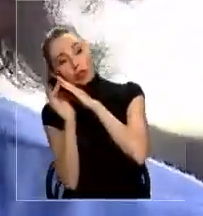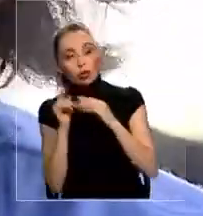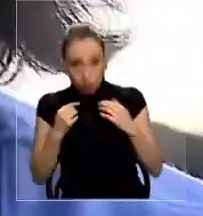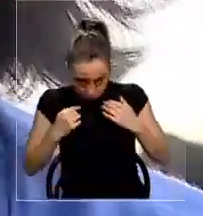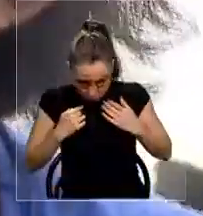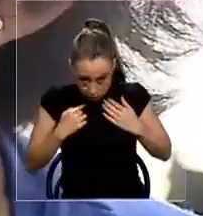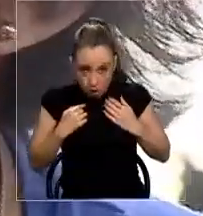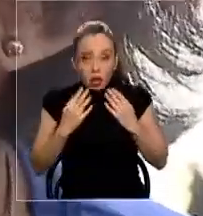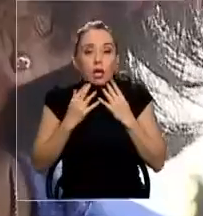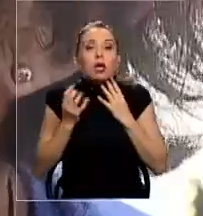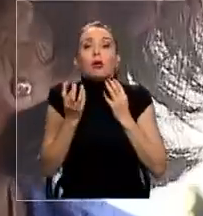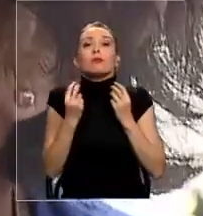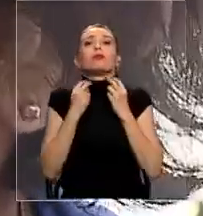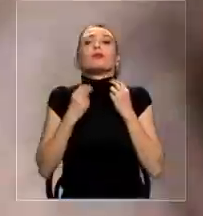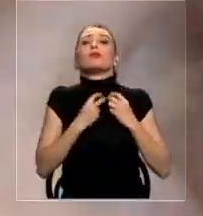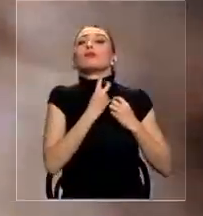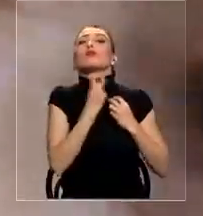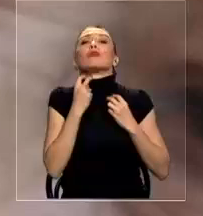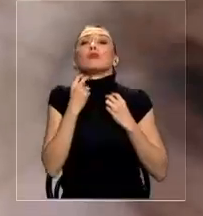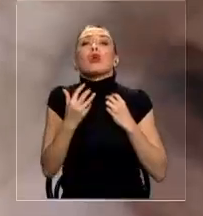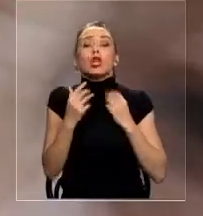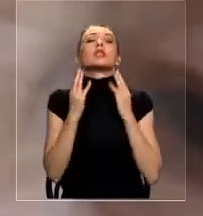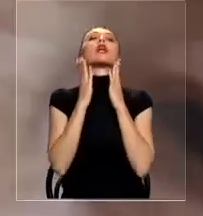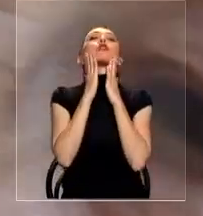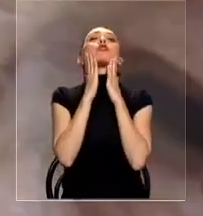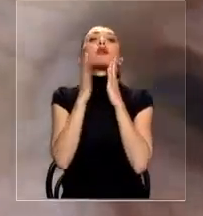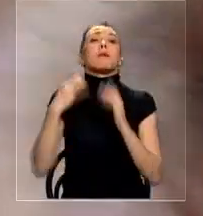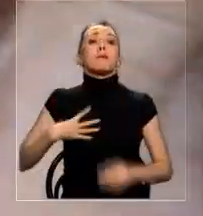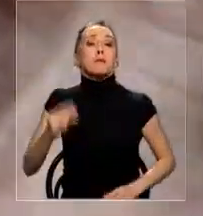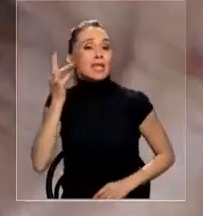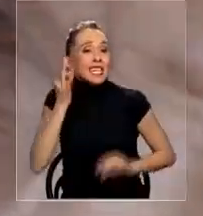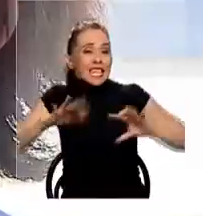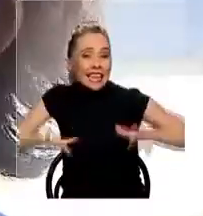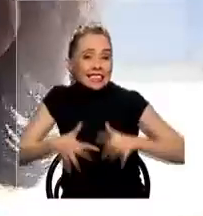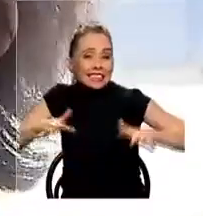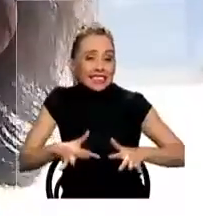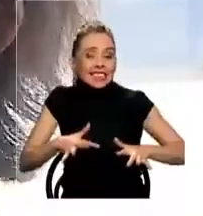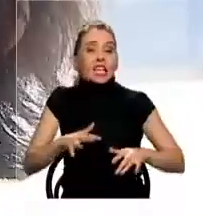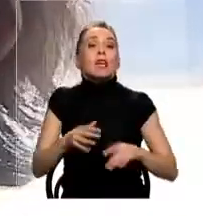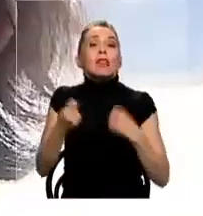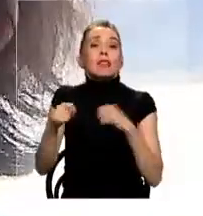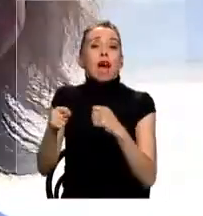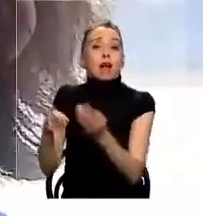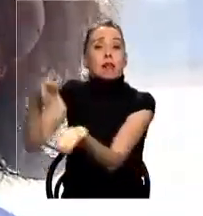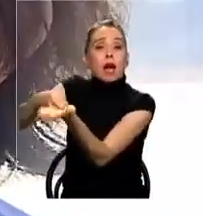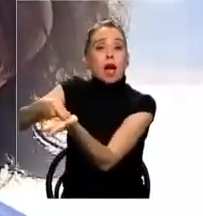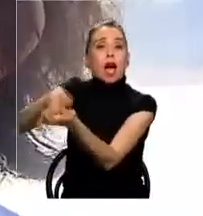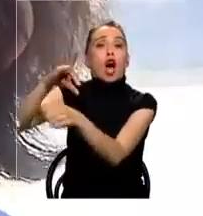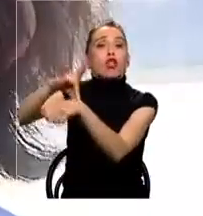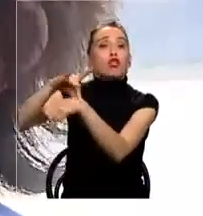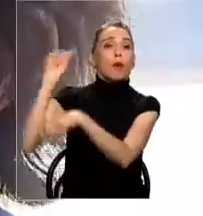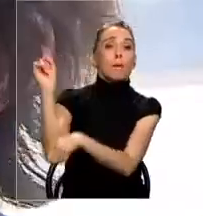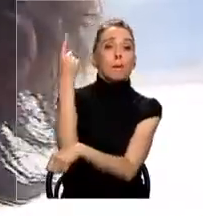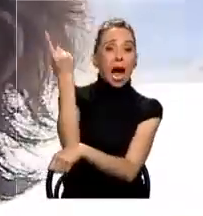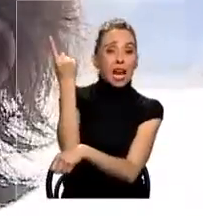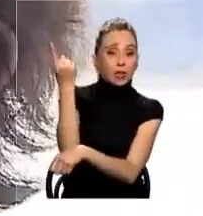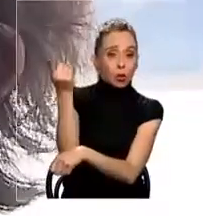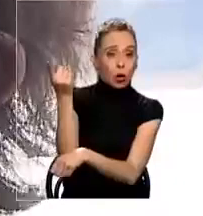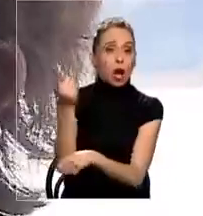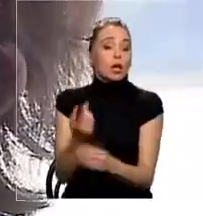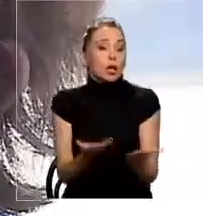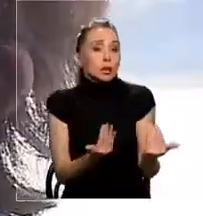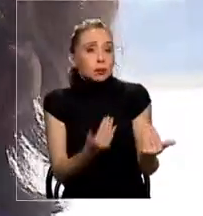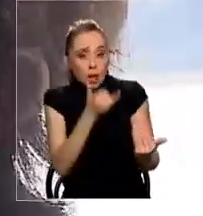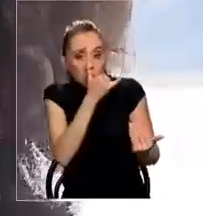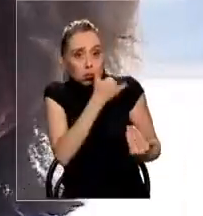así como que me molesta. Con mi hija he hecho todo lo posible por conseguirme una hora particular, prácticamente, porque para